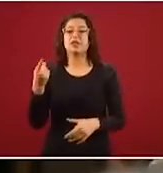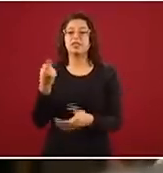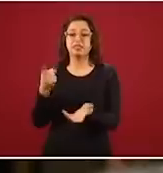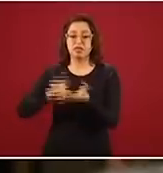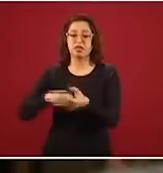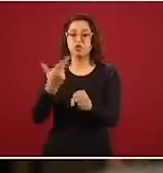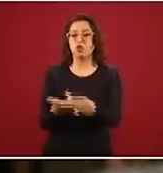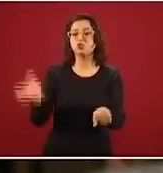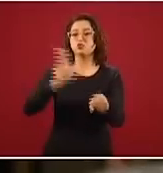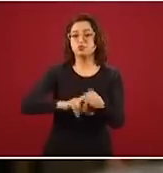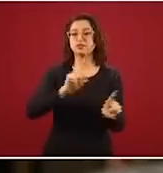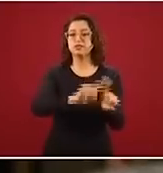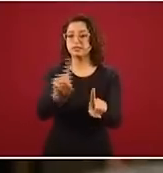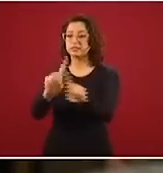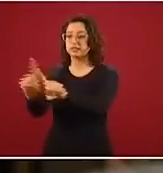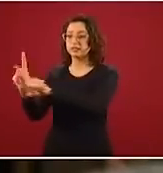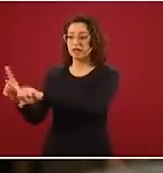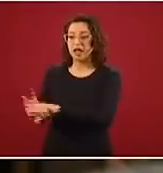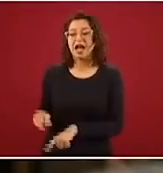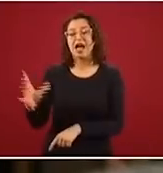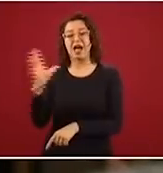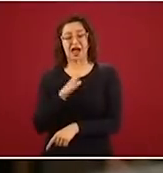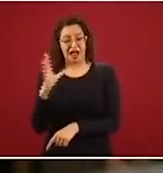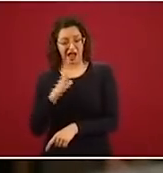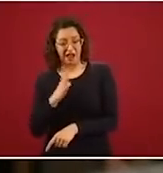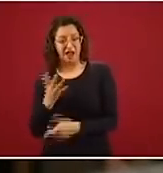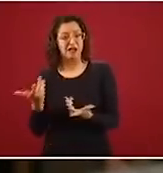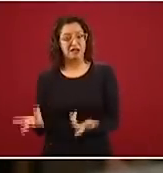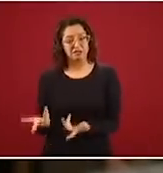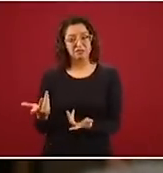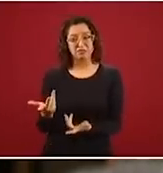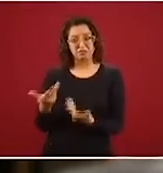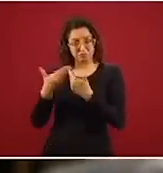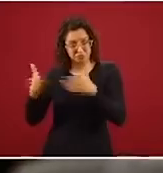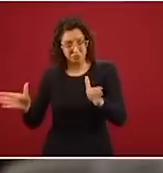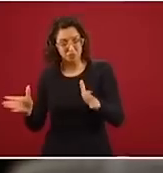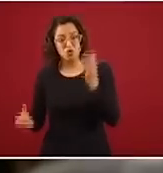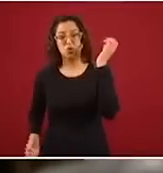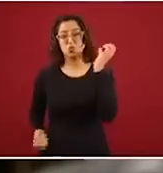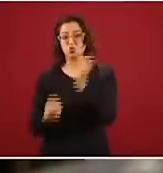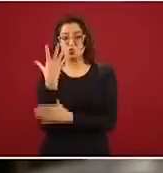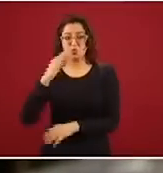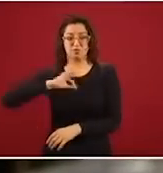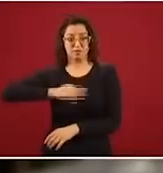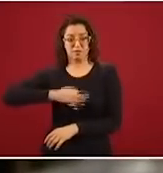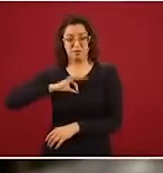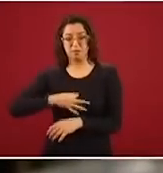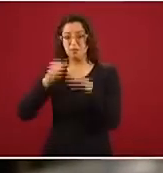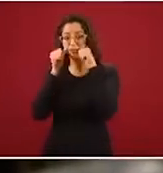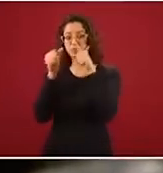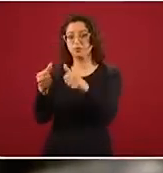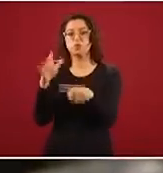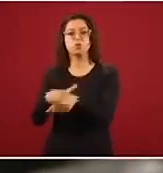hospitales, si hay hospitales oficiales para poder atender este nuevo brote del coronavirus, porque ha